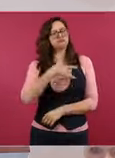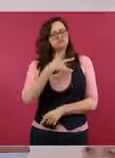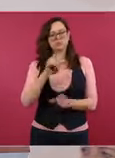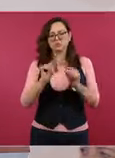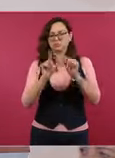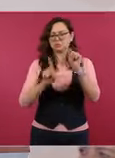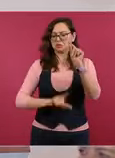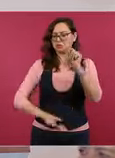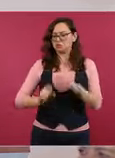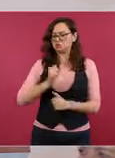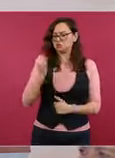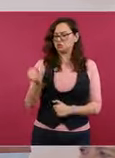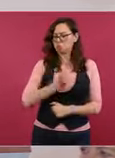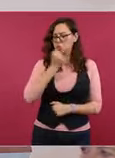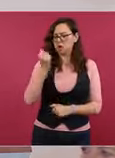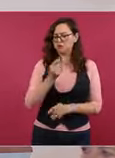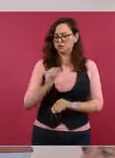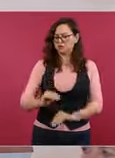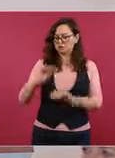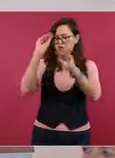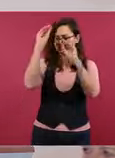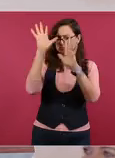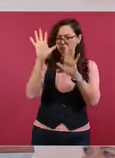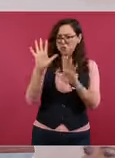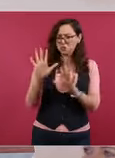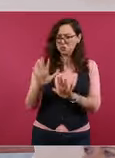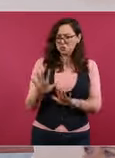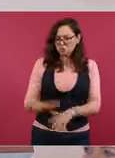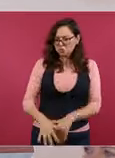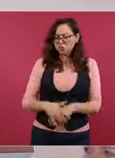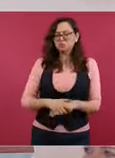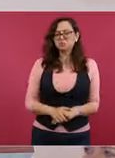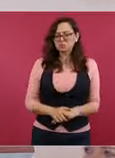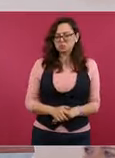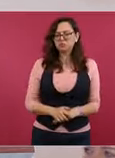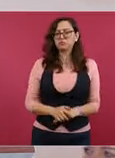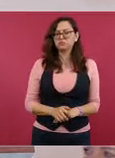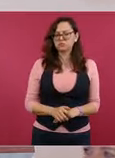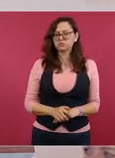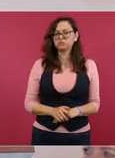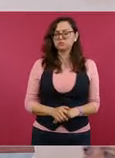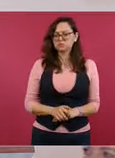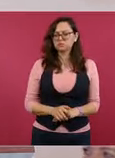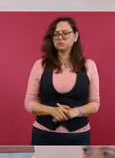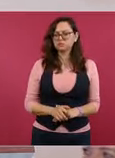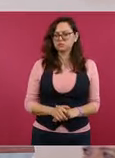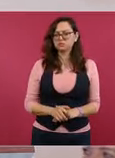México, que es lo que proponemos. Bendito México,